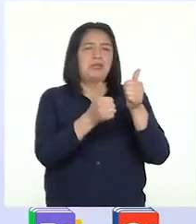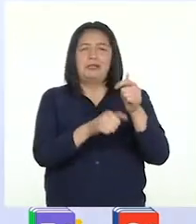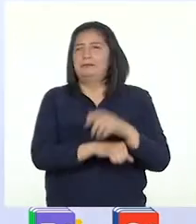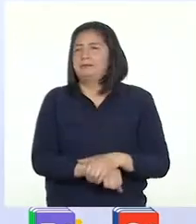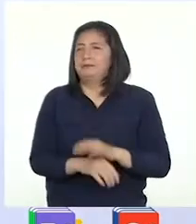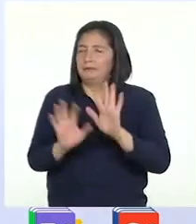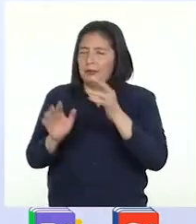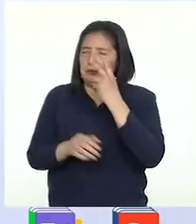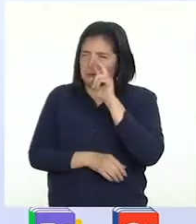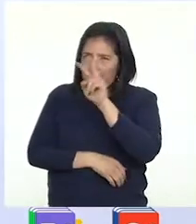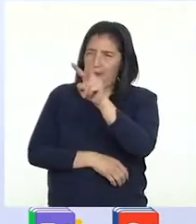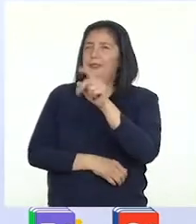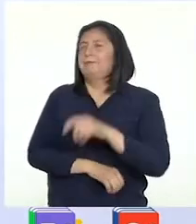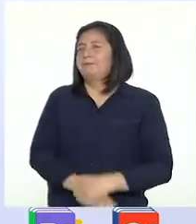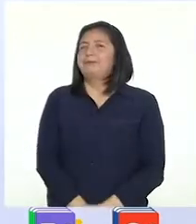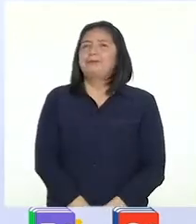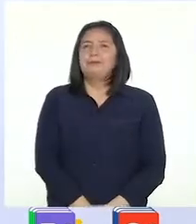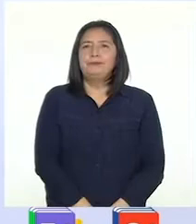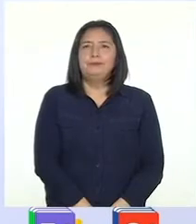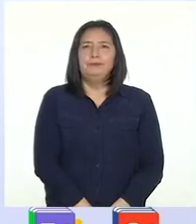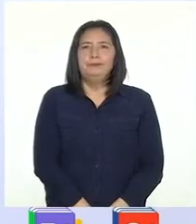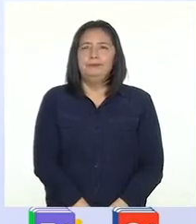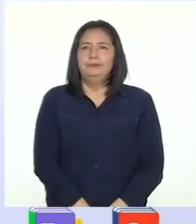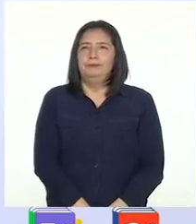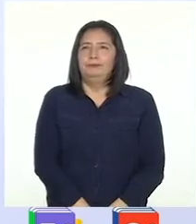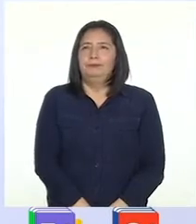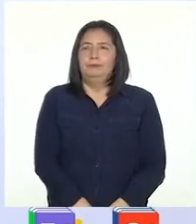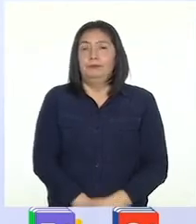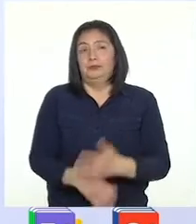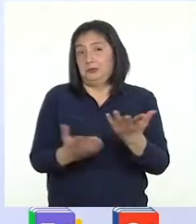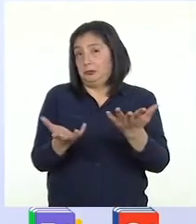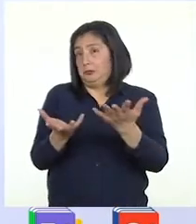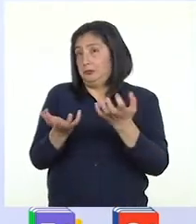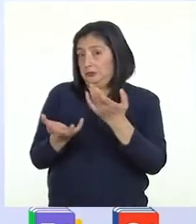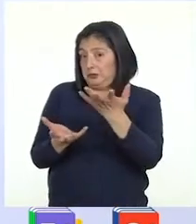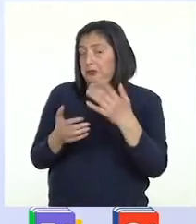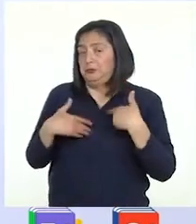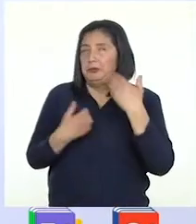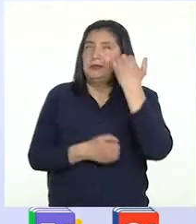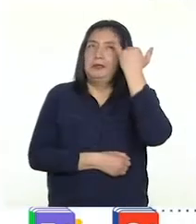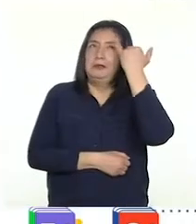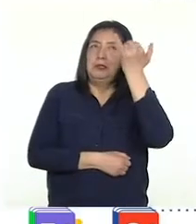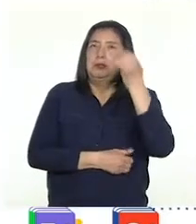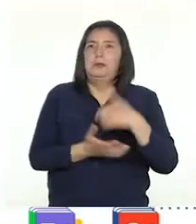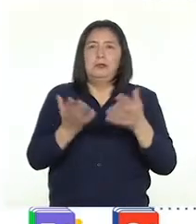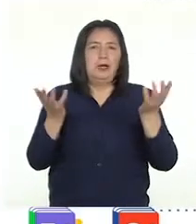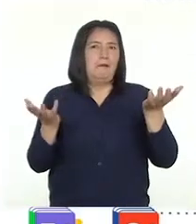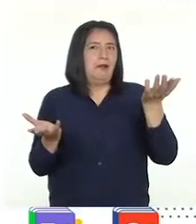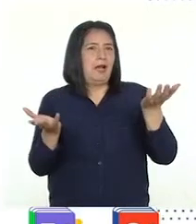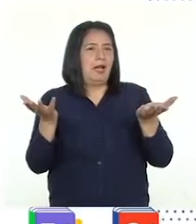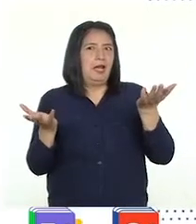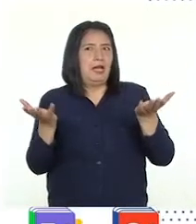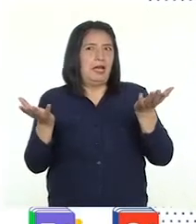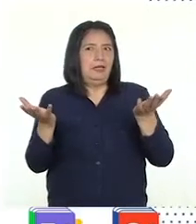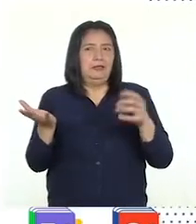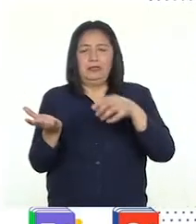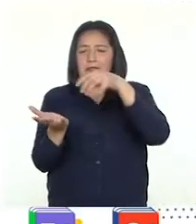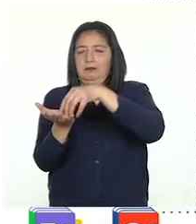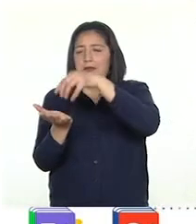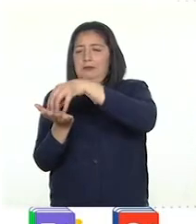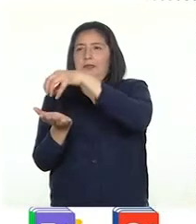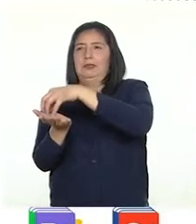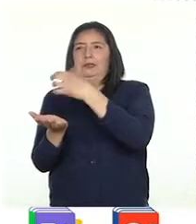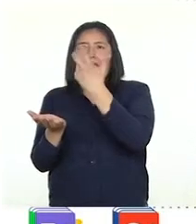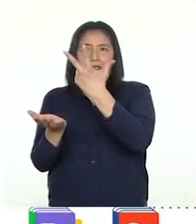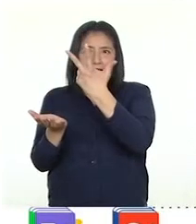¡Excelente! Veamos esta. Si quieres, puedes imaginar una balanza que a un lado tiene 3